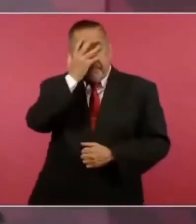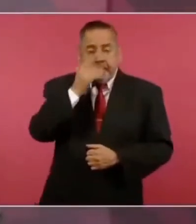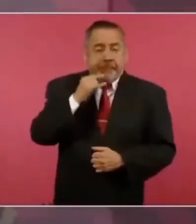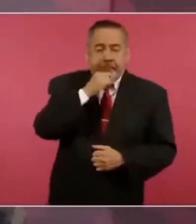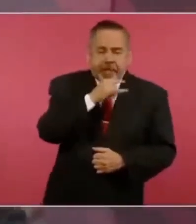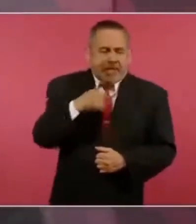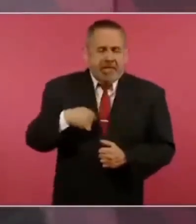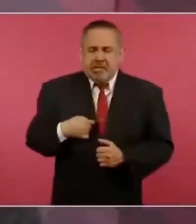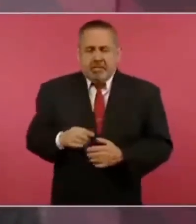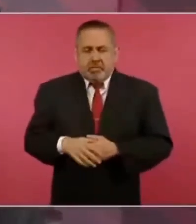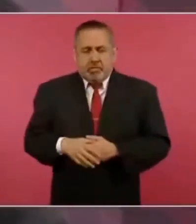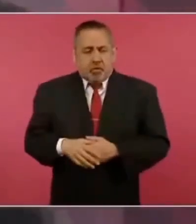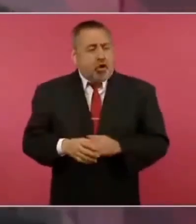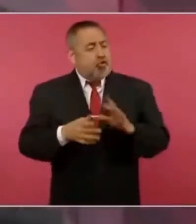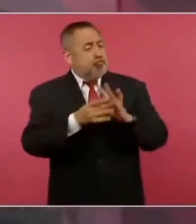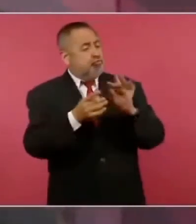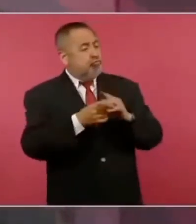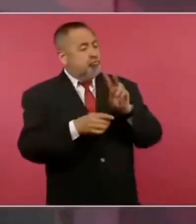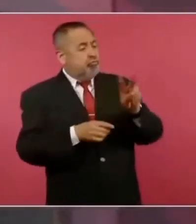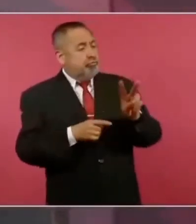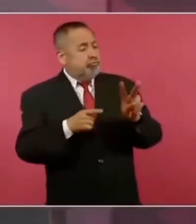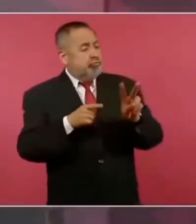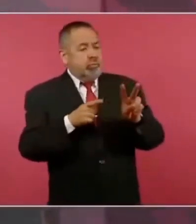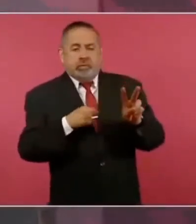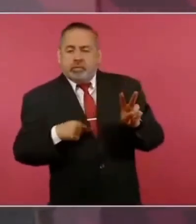No digo una cosa y hago otra.